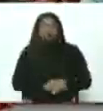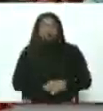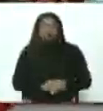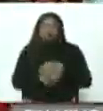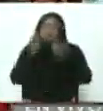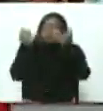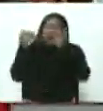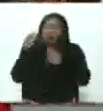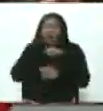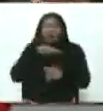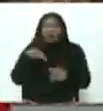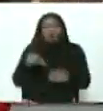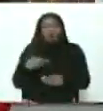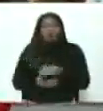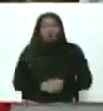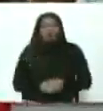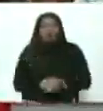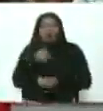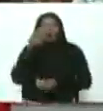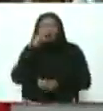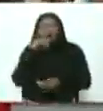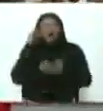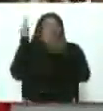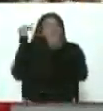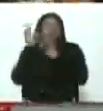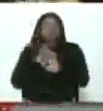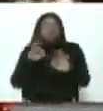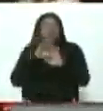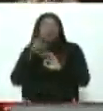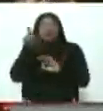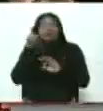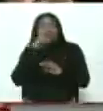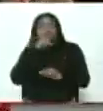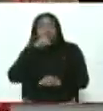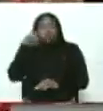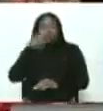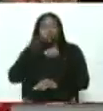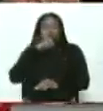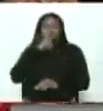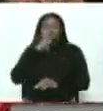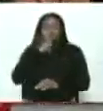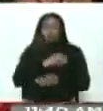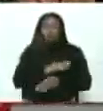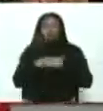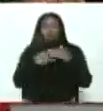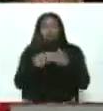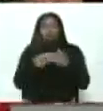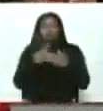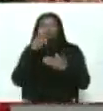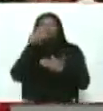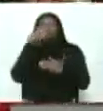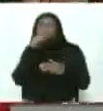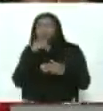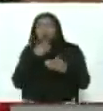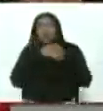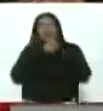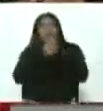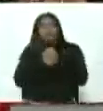Véngase con nosotros. Allá no hay esperanza, allá lo que hay es odio, allá no hay amor, allá hay